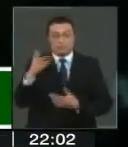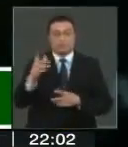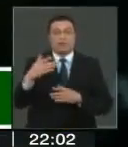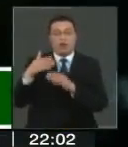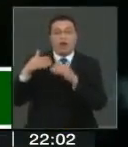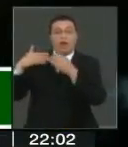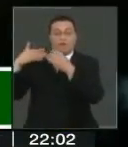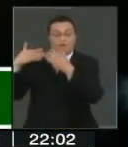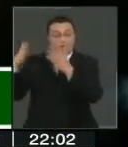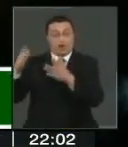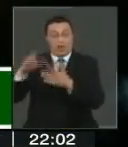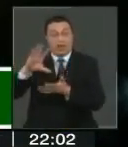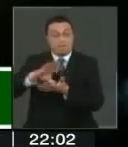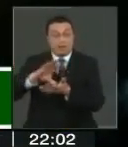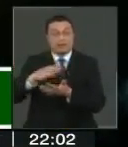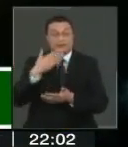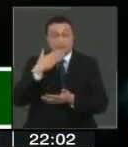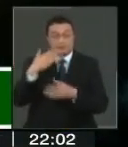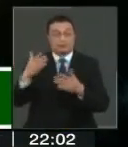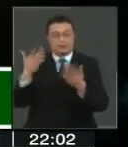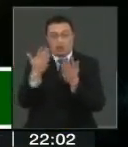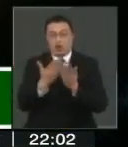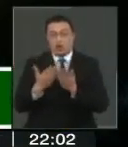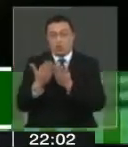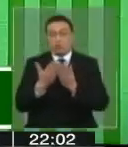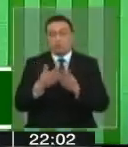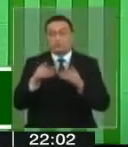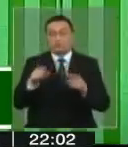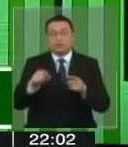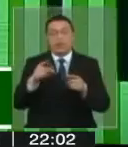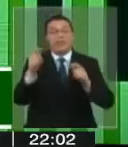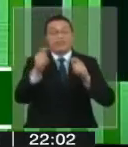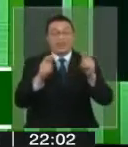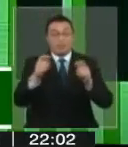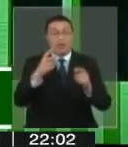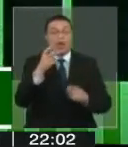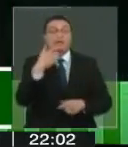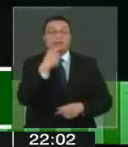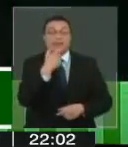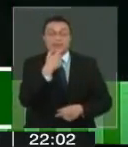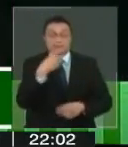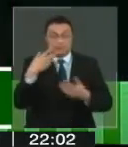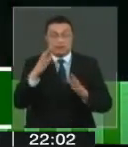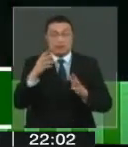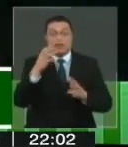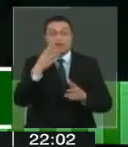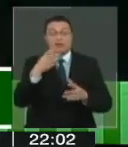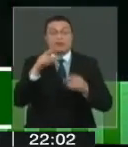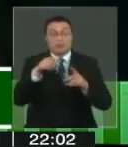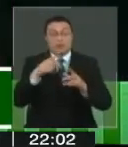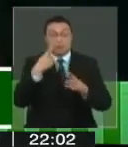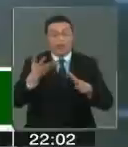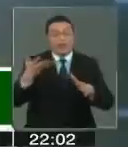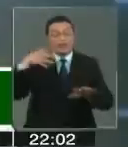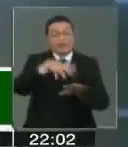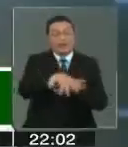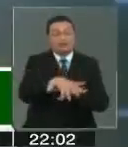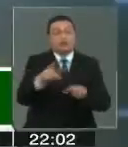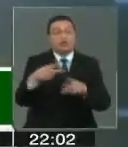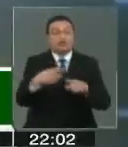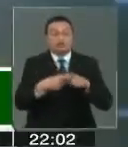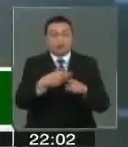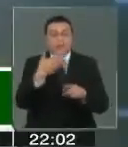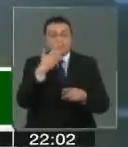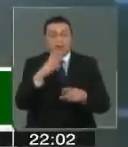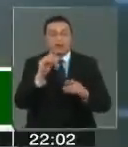of For Certification in Occupational Therapy, que es terapia ocupacional en inglés. Andrea es especialista en integración sensorial y tiene un